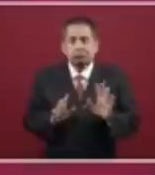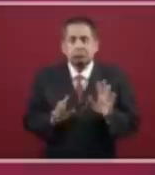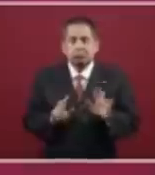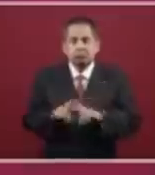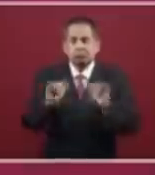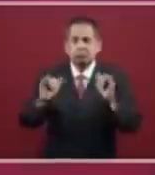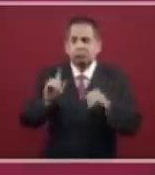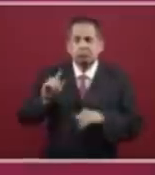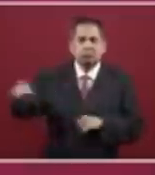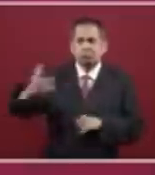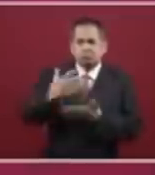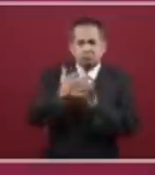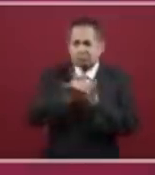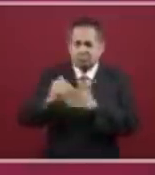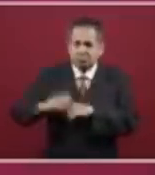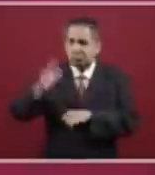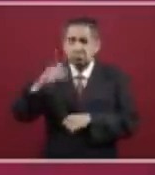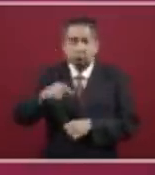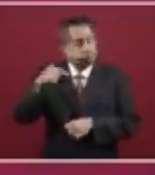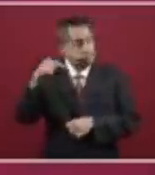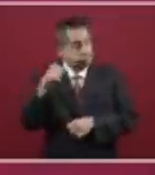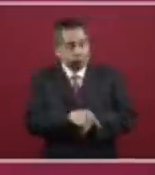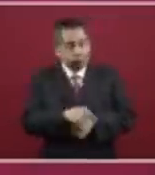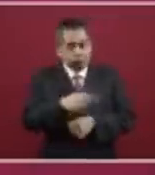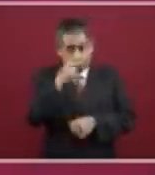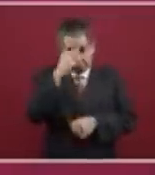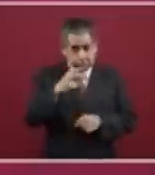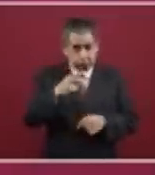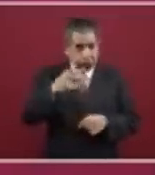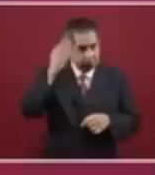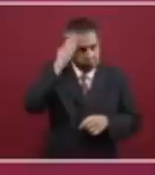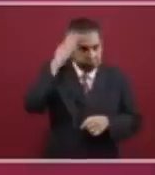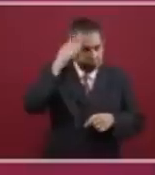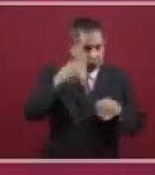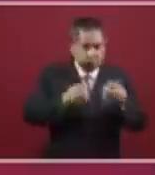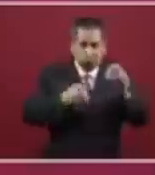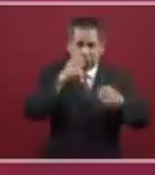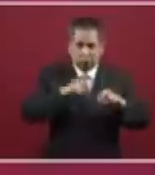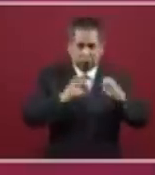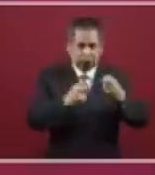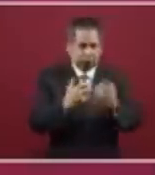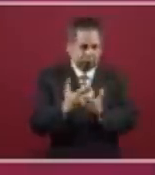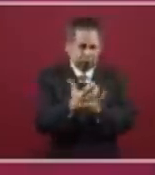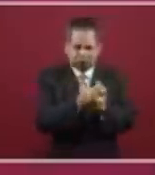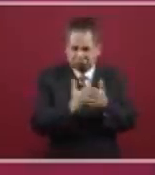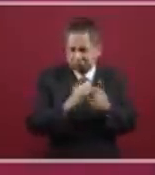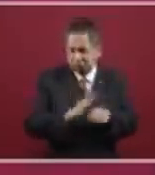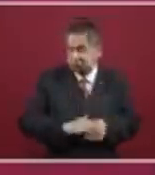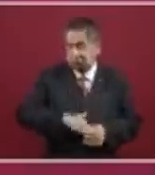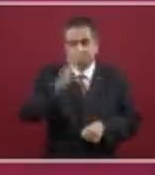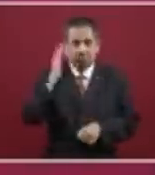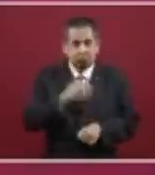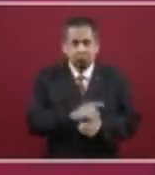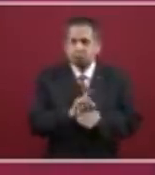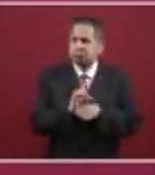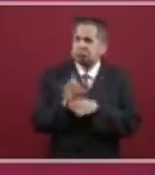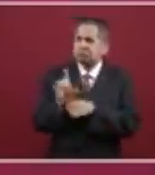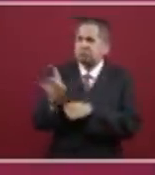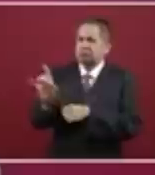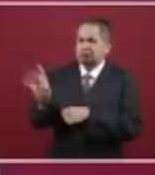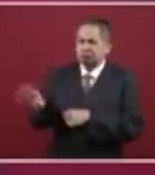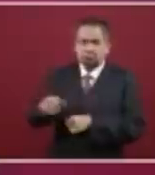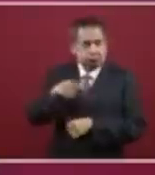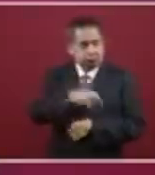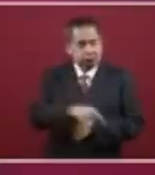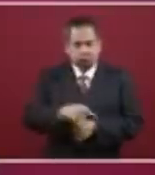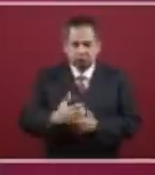ningún jefe de Estado o primer ministro o presidente de un país, que lo que ganaba un